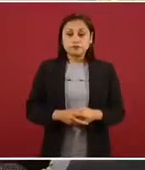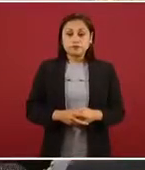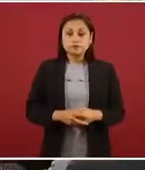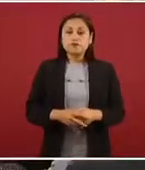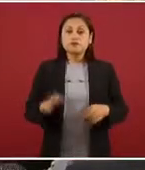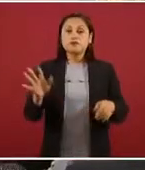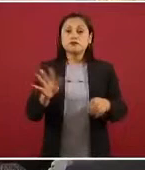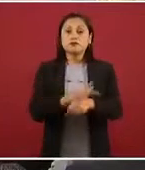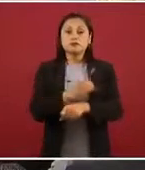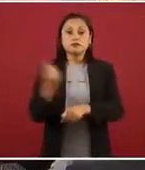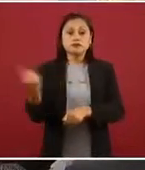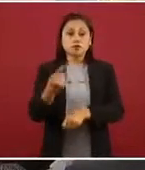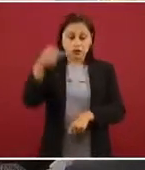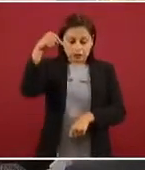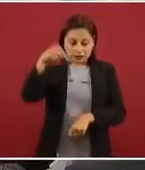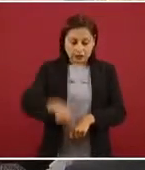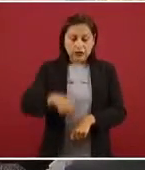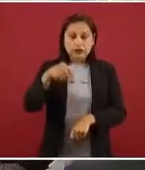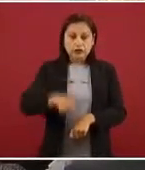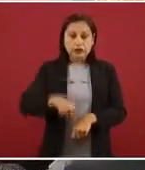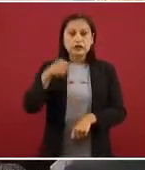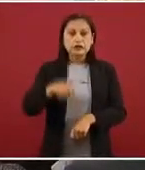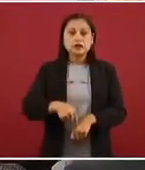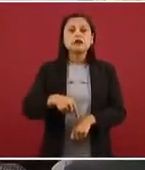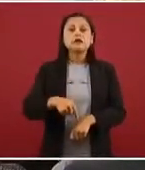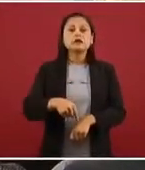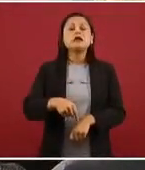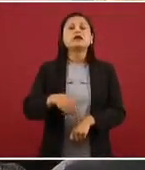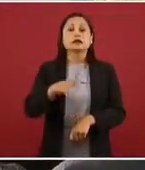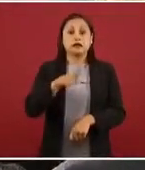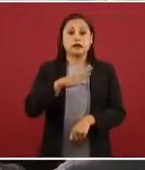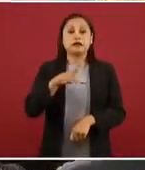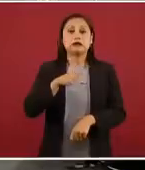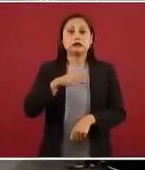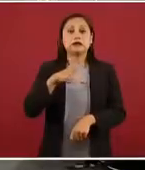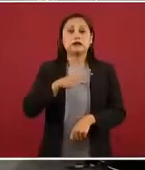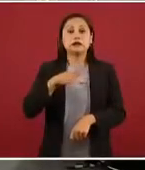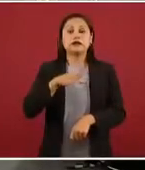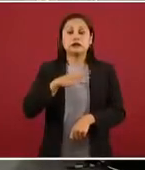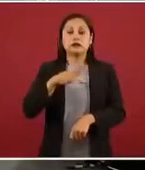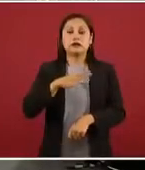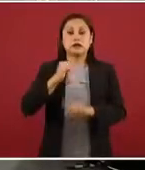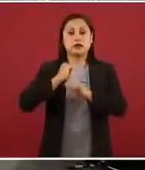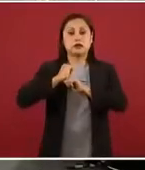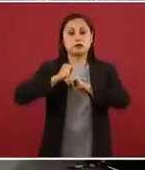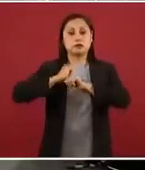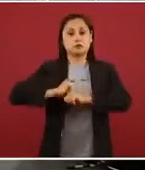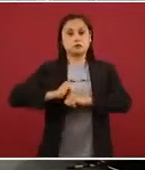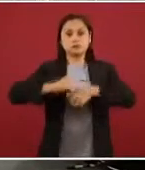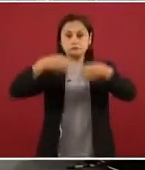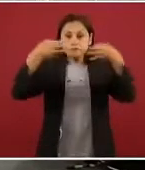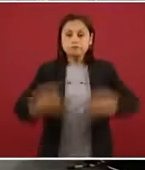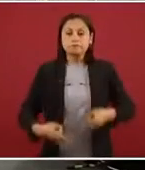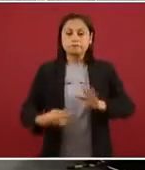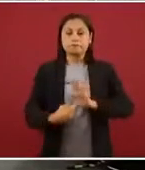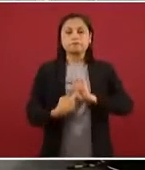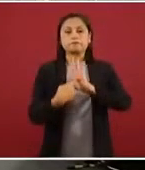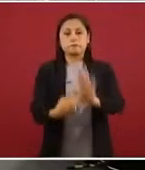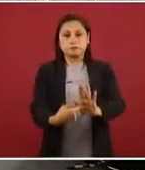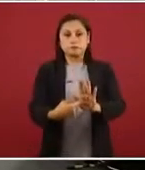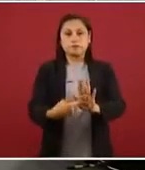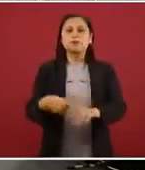si hay autoridad moral, hay autoridad política. De hecho, usted hasta los ha reprendido en plazas públicas, hemos escuchado sus